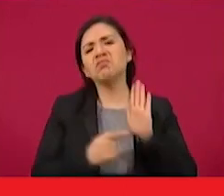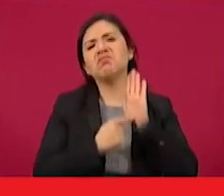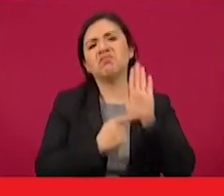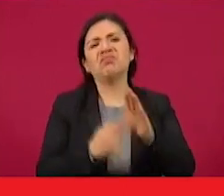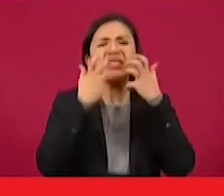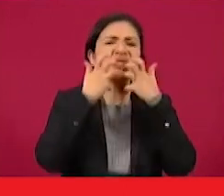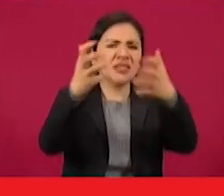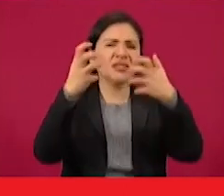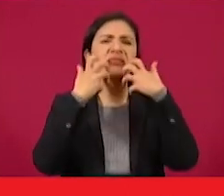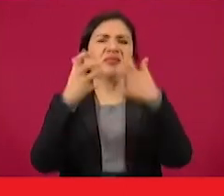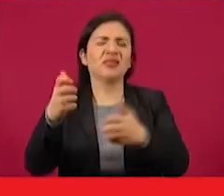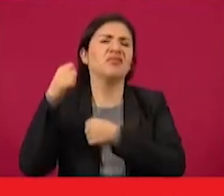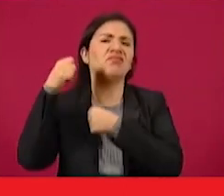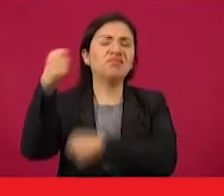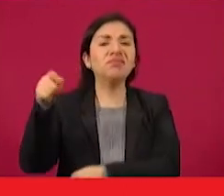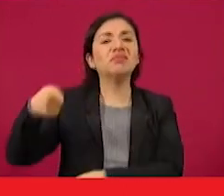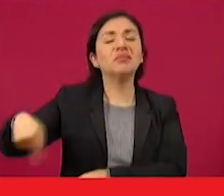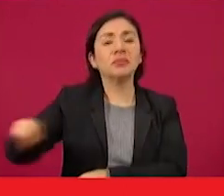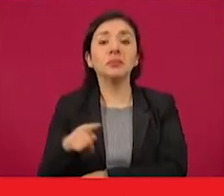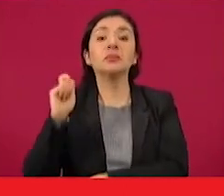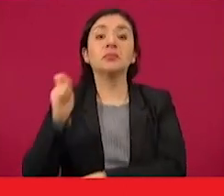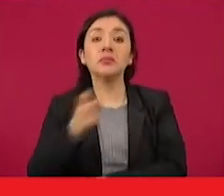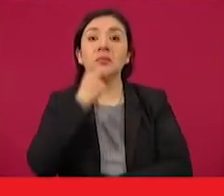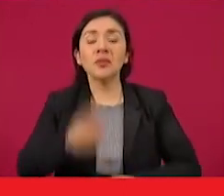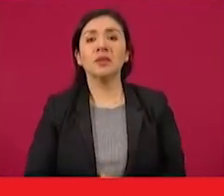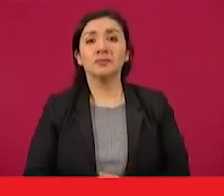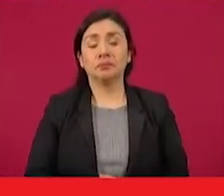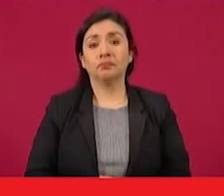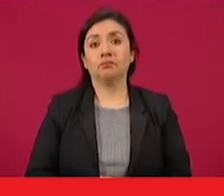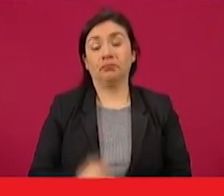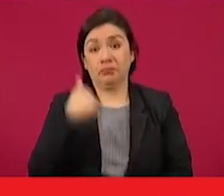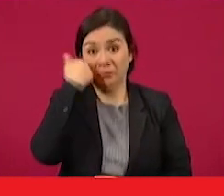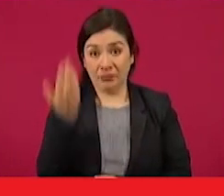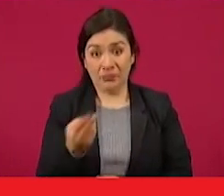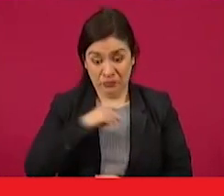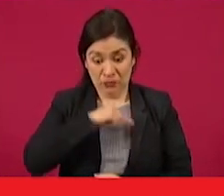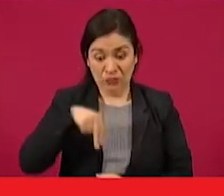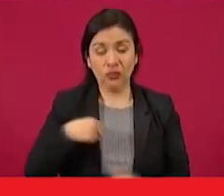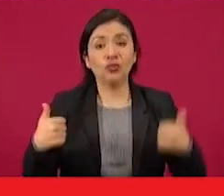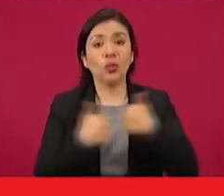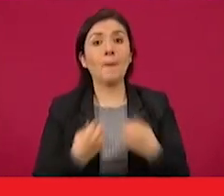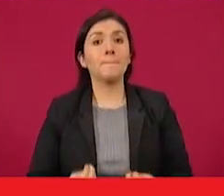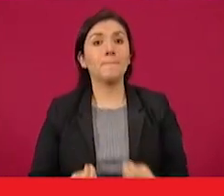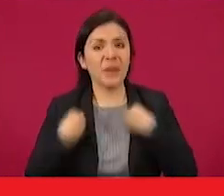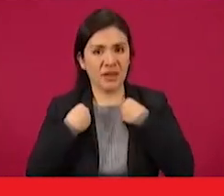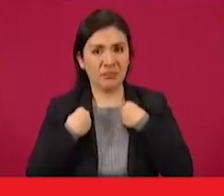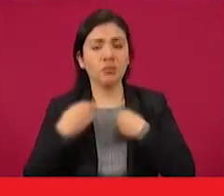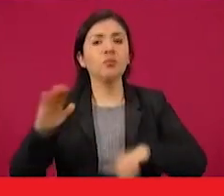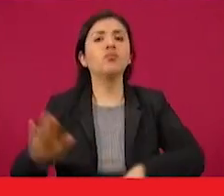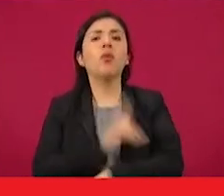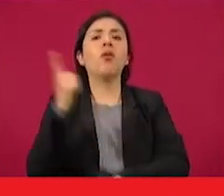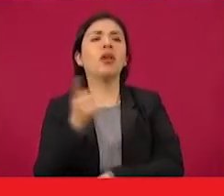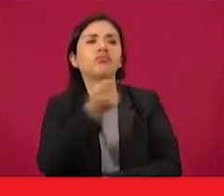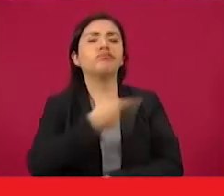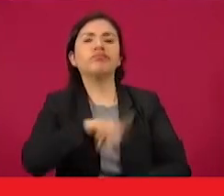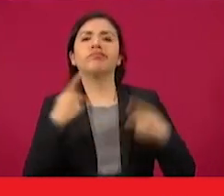gritar a los cuatro vientos que nos queremos con vida y en solidaridad por los